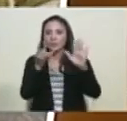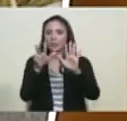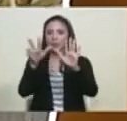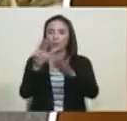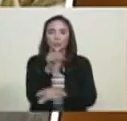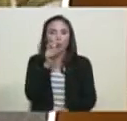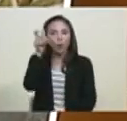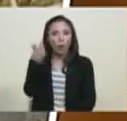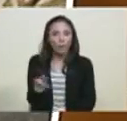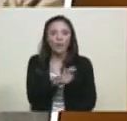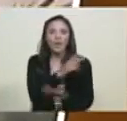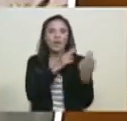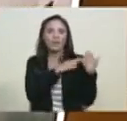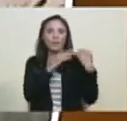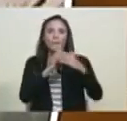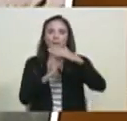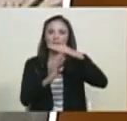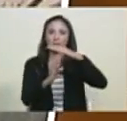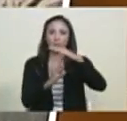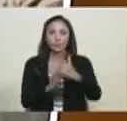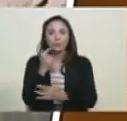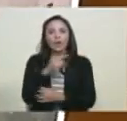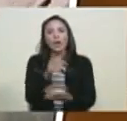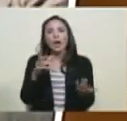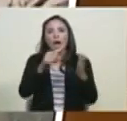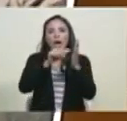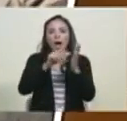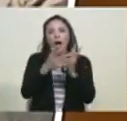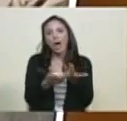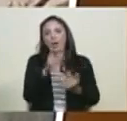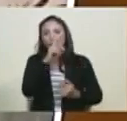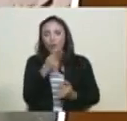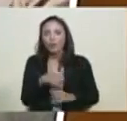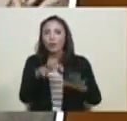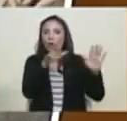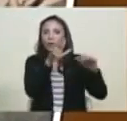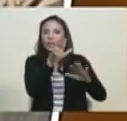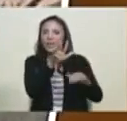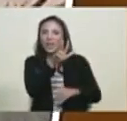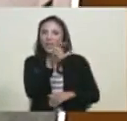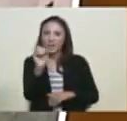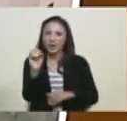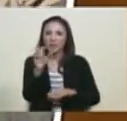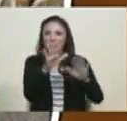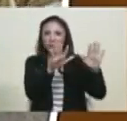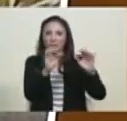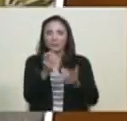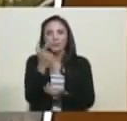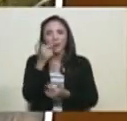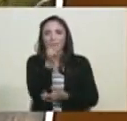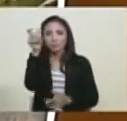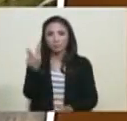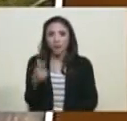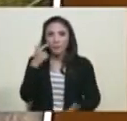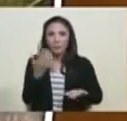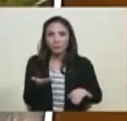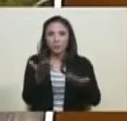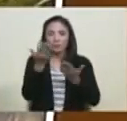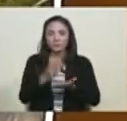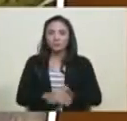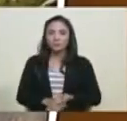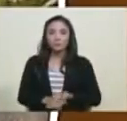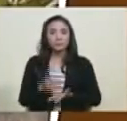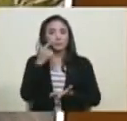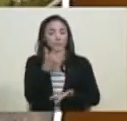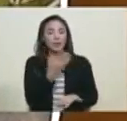79.907.868, oficial de migración, código 3010, grado 18 de la planta personal global. Esta persona era el que tenía